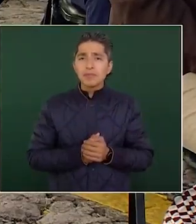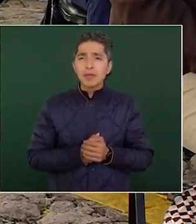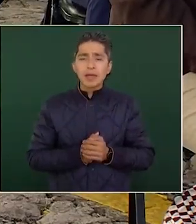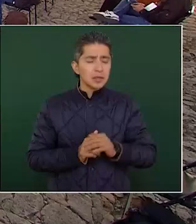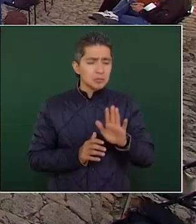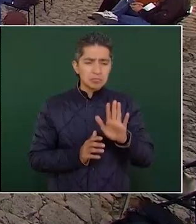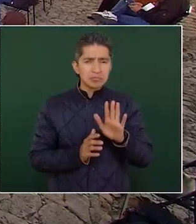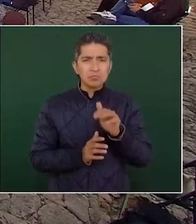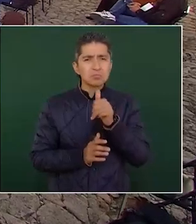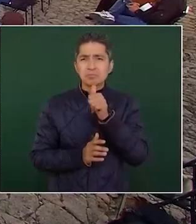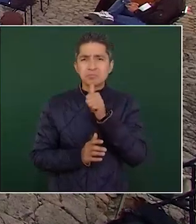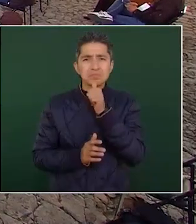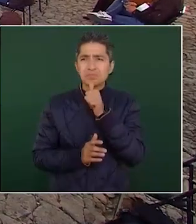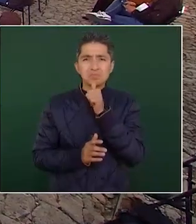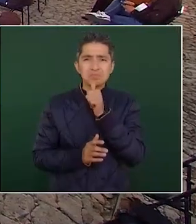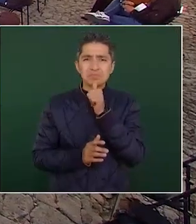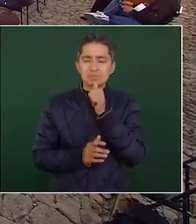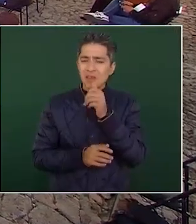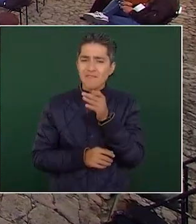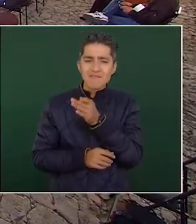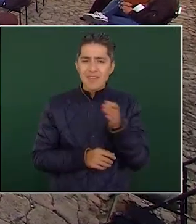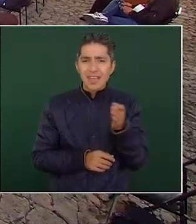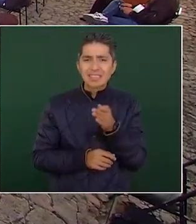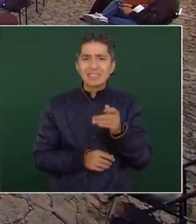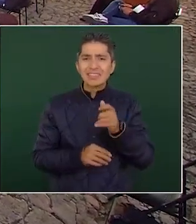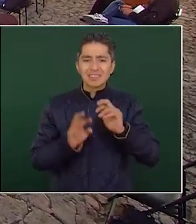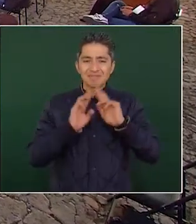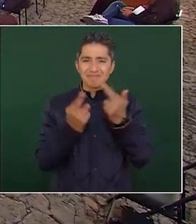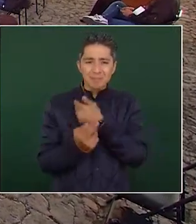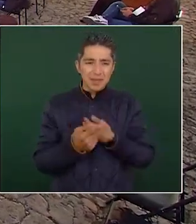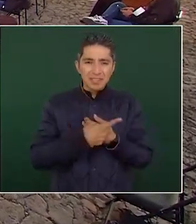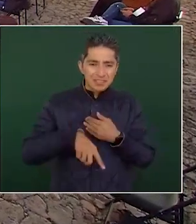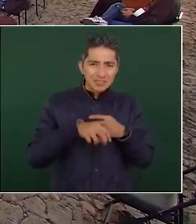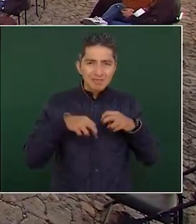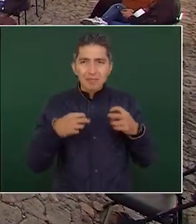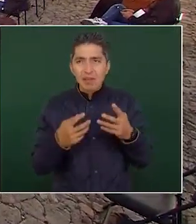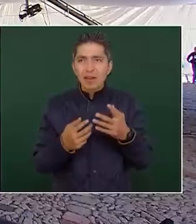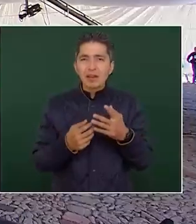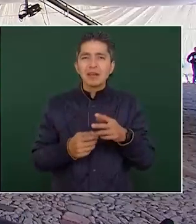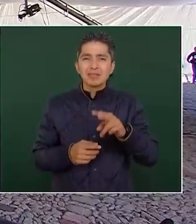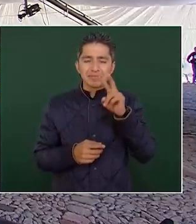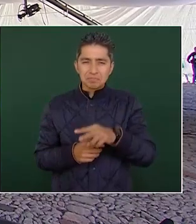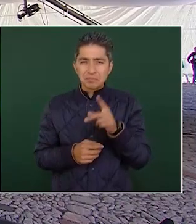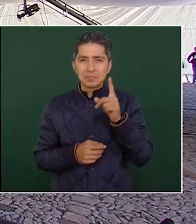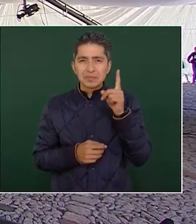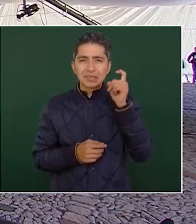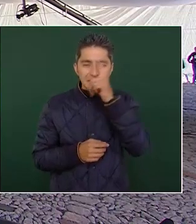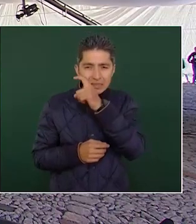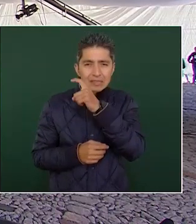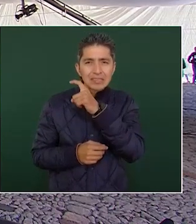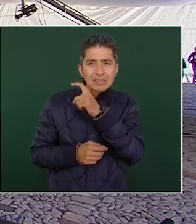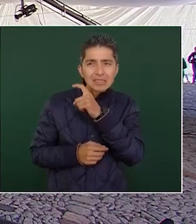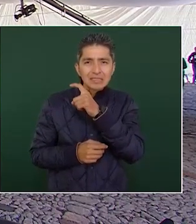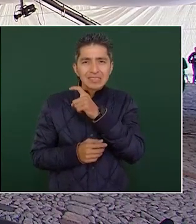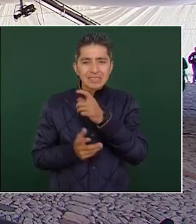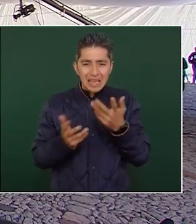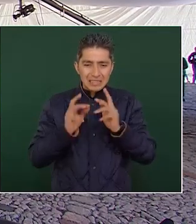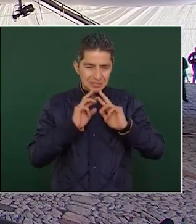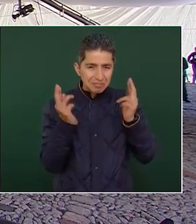Todavía no hay fecha para la cumbre y es muy difícil que se lleve a